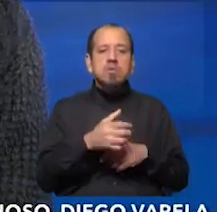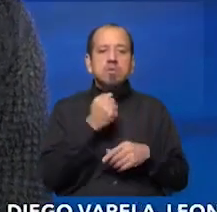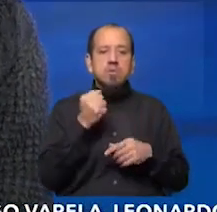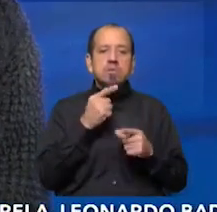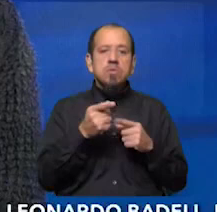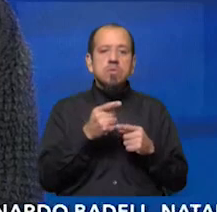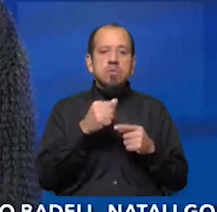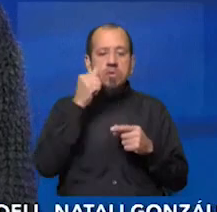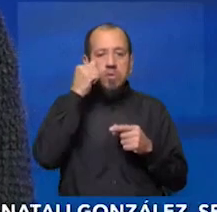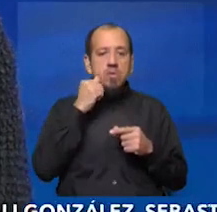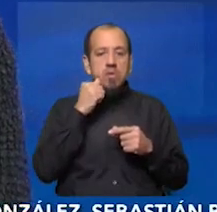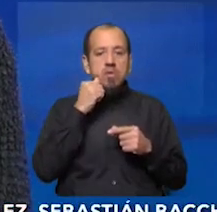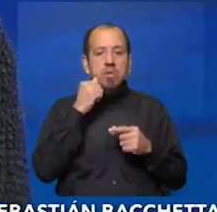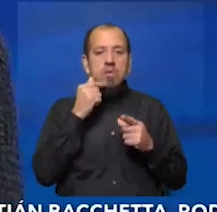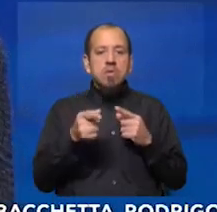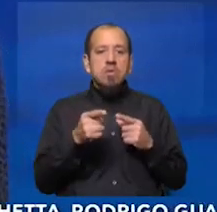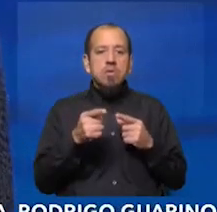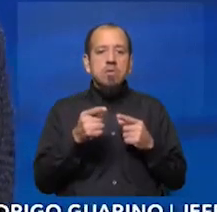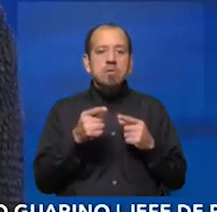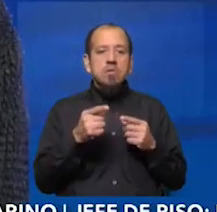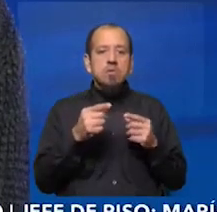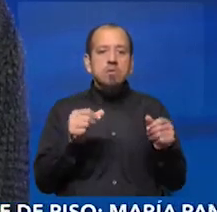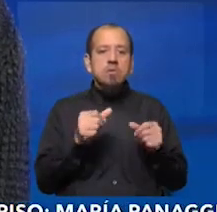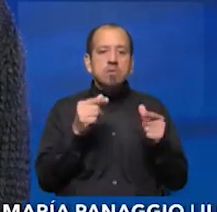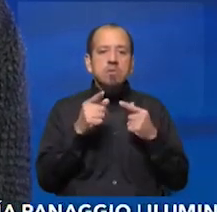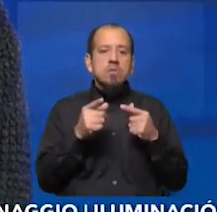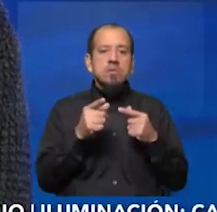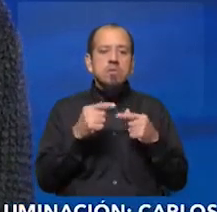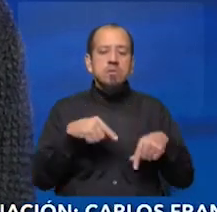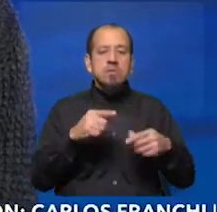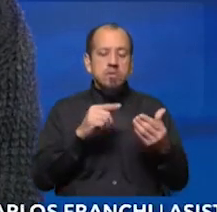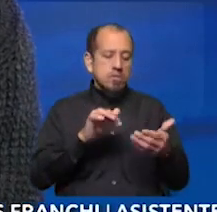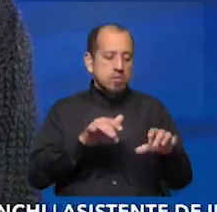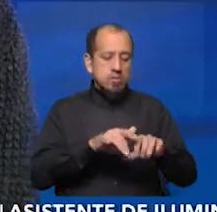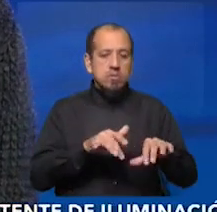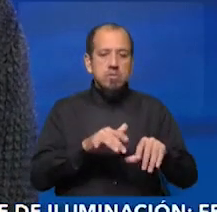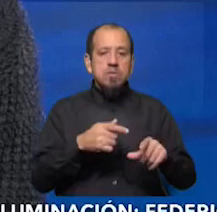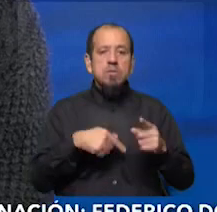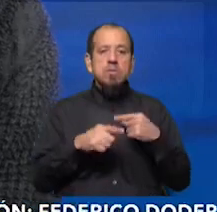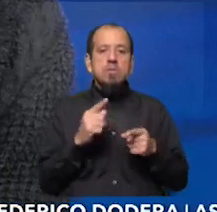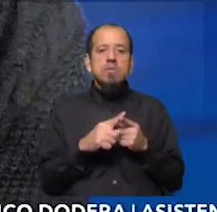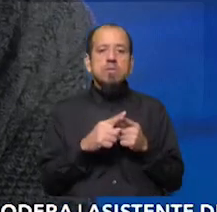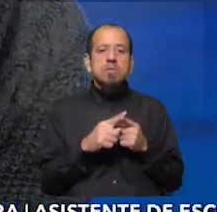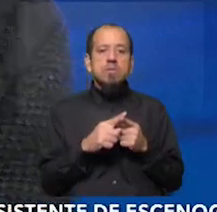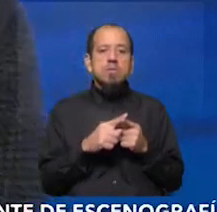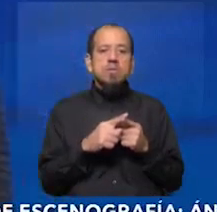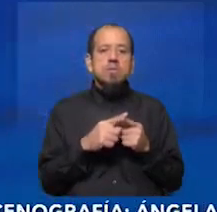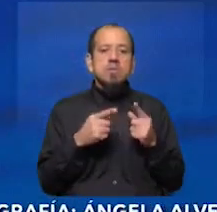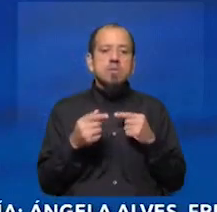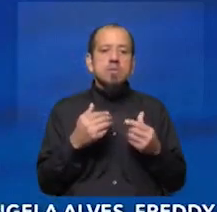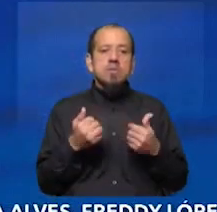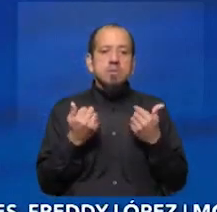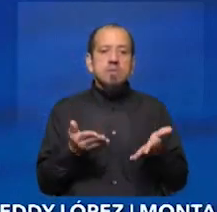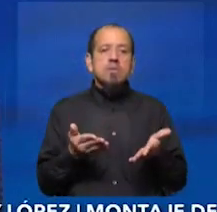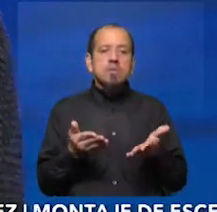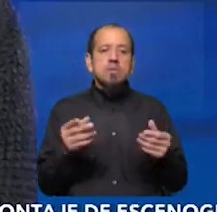encontró de casualidad Tristán rebaja este los digitalizamos ahí con la gente de anáforas Y eso y tal y no vamos a dar el lujo de regalarlo